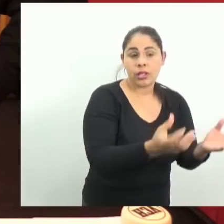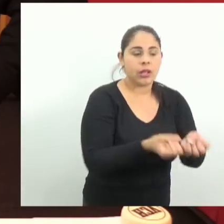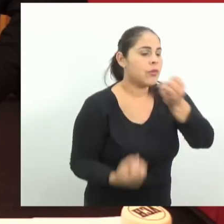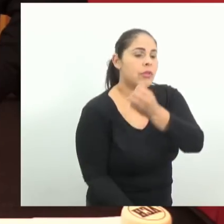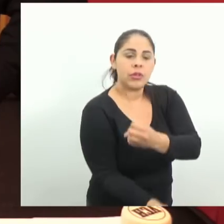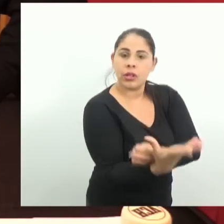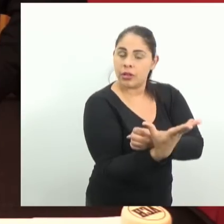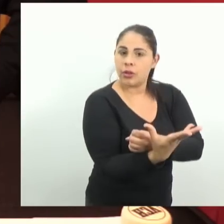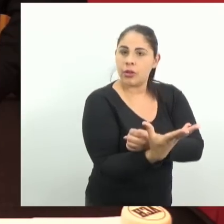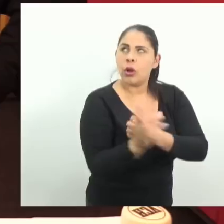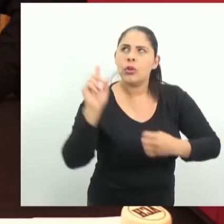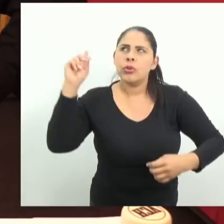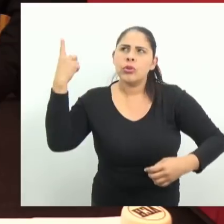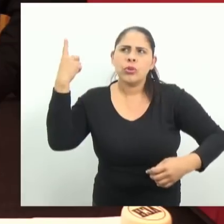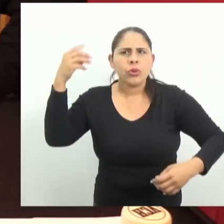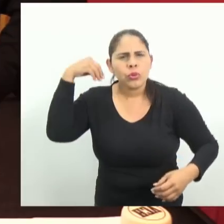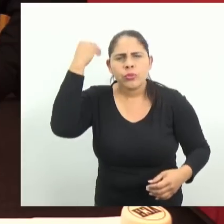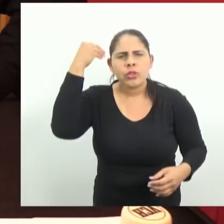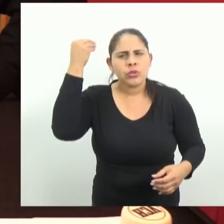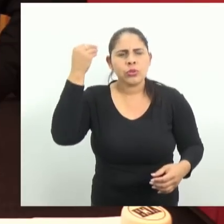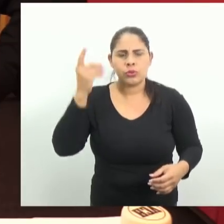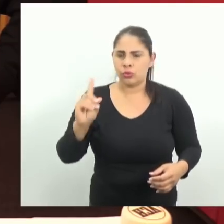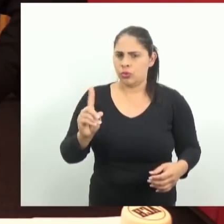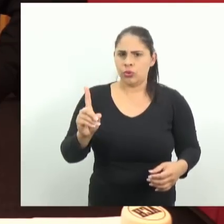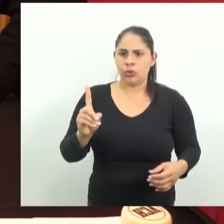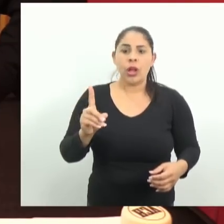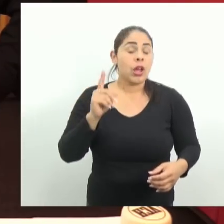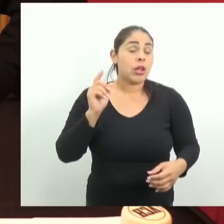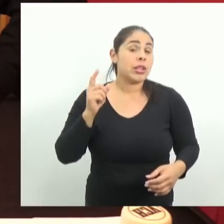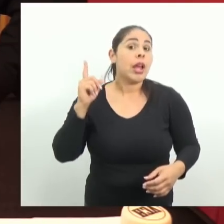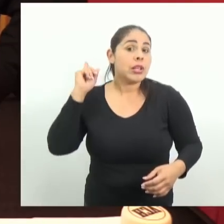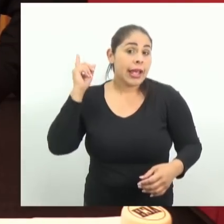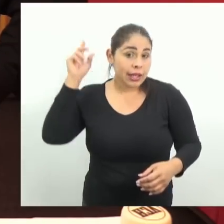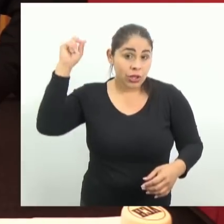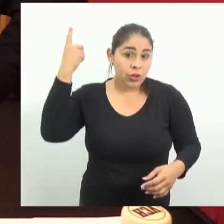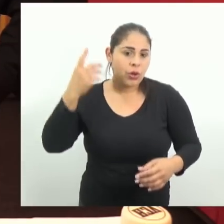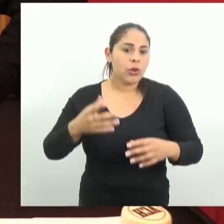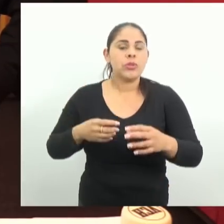creación, Él la proclamó con su boca.